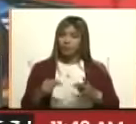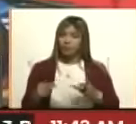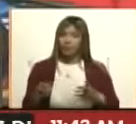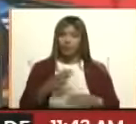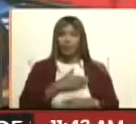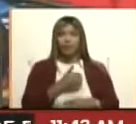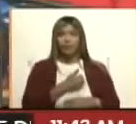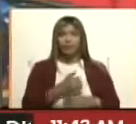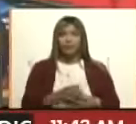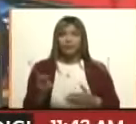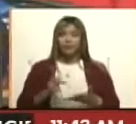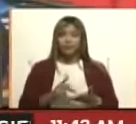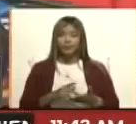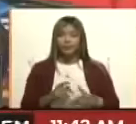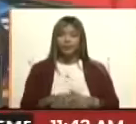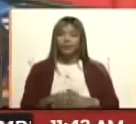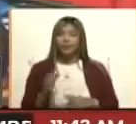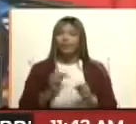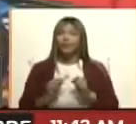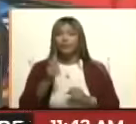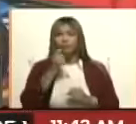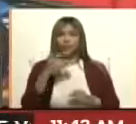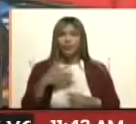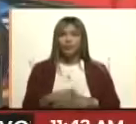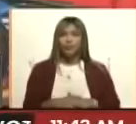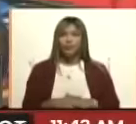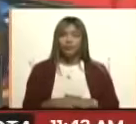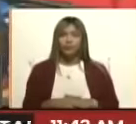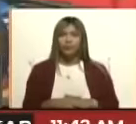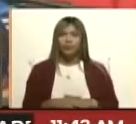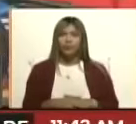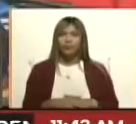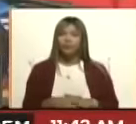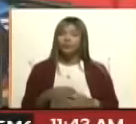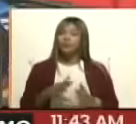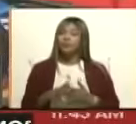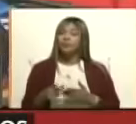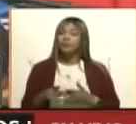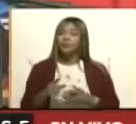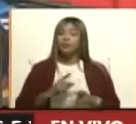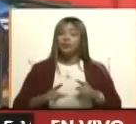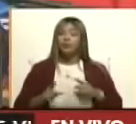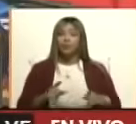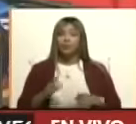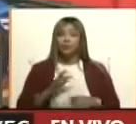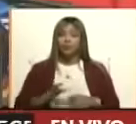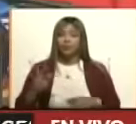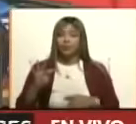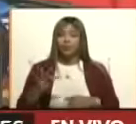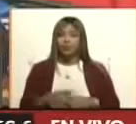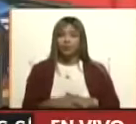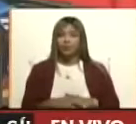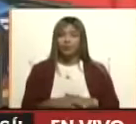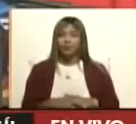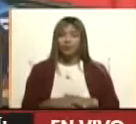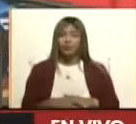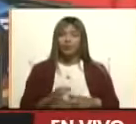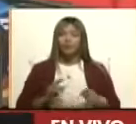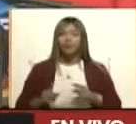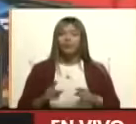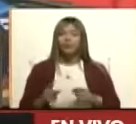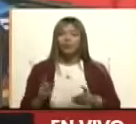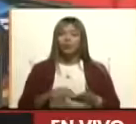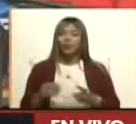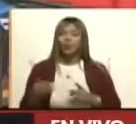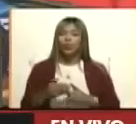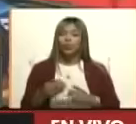autoridades presentes, defensor del pueblo Alfredo Ruiz, a través de las direcciones de Fiscalías Superiores, la Dirección General